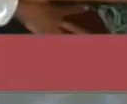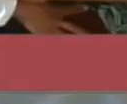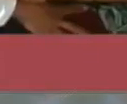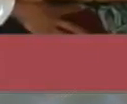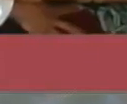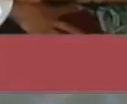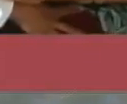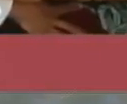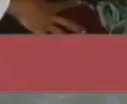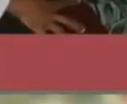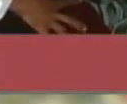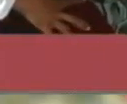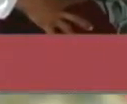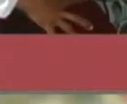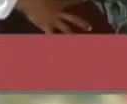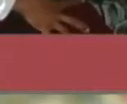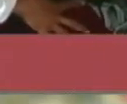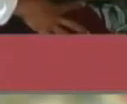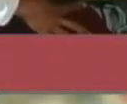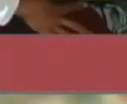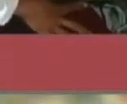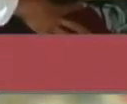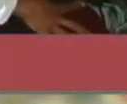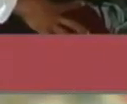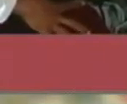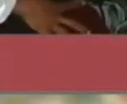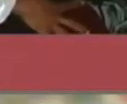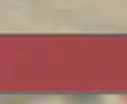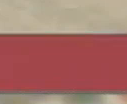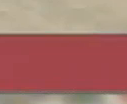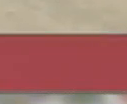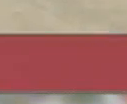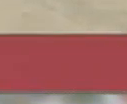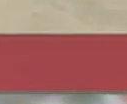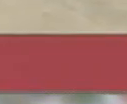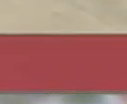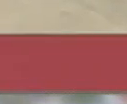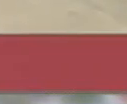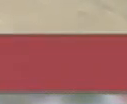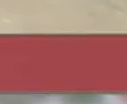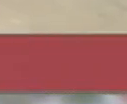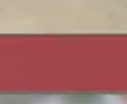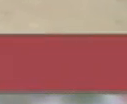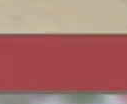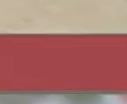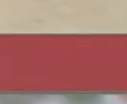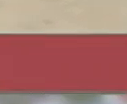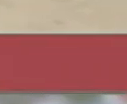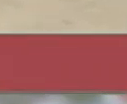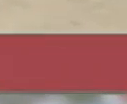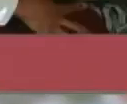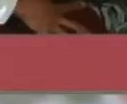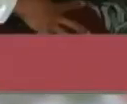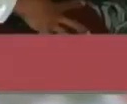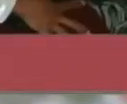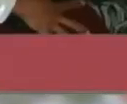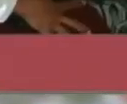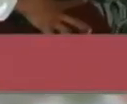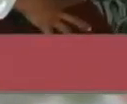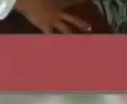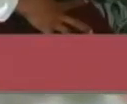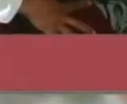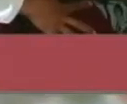a casa a vacunar a nuestros niños y a nuestras niñas, de tal manera de evitar el contagio del COVID-19, porque estamos haciendo una